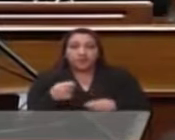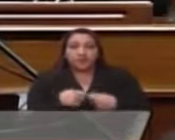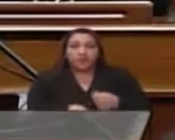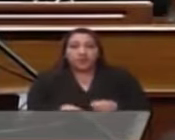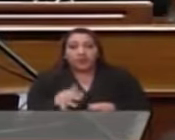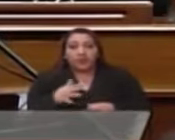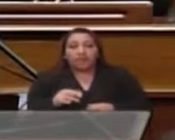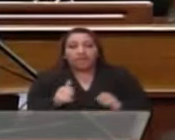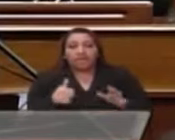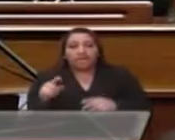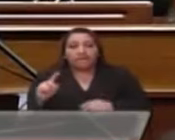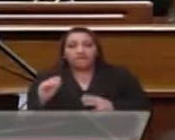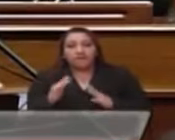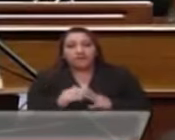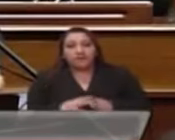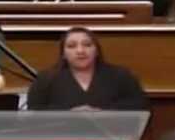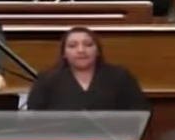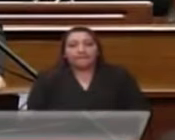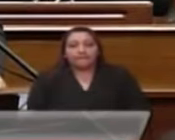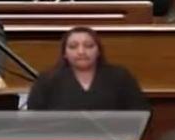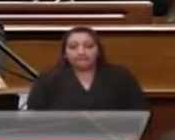inversión de alrededor de 600 millones.